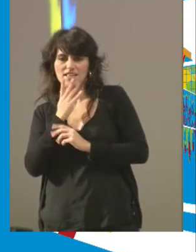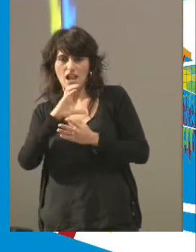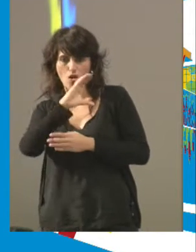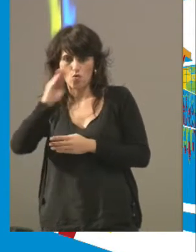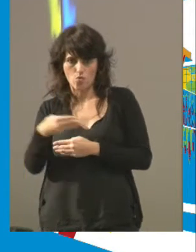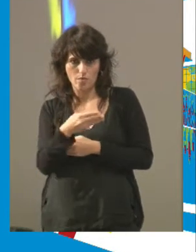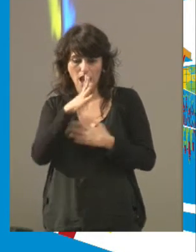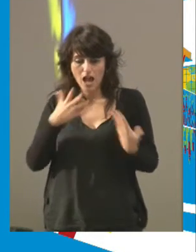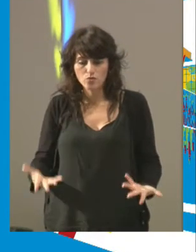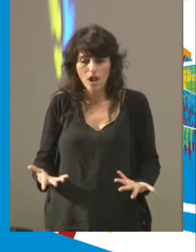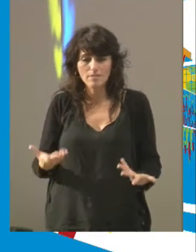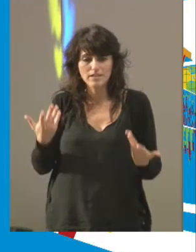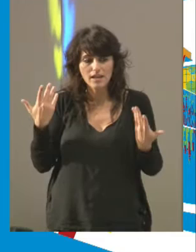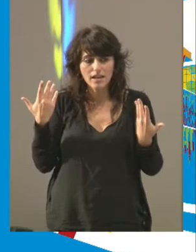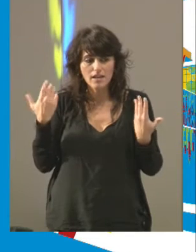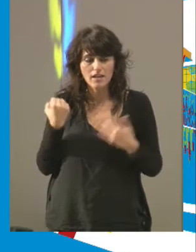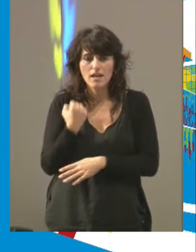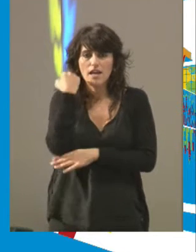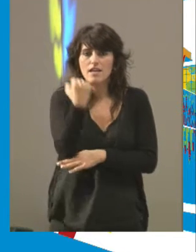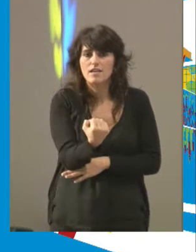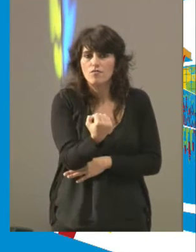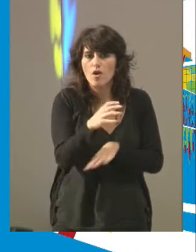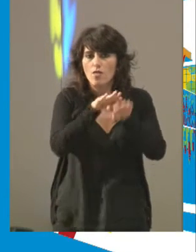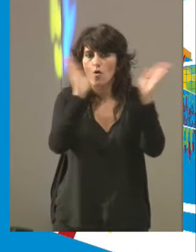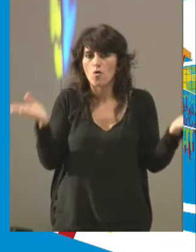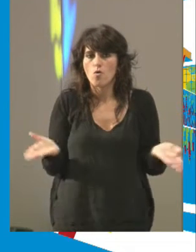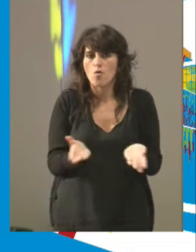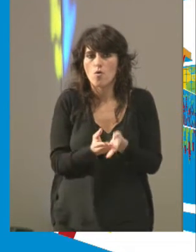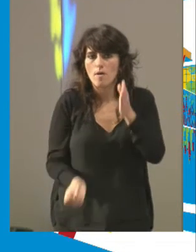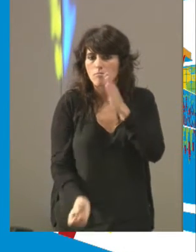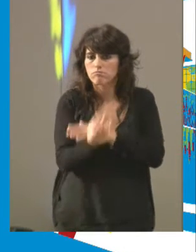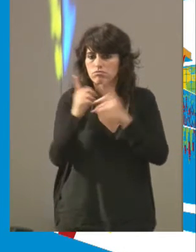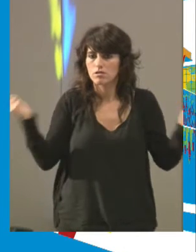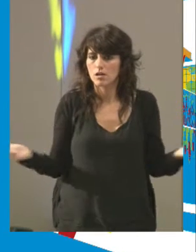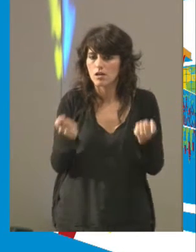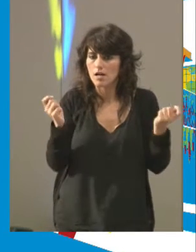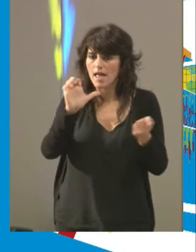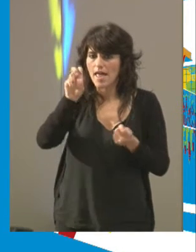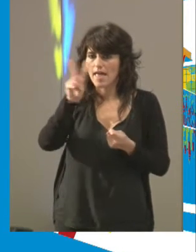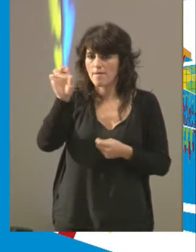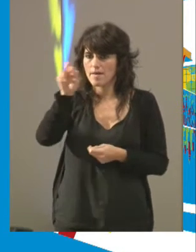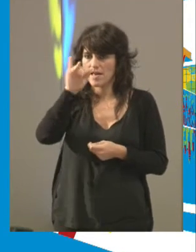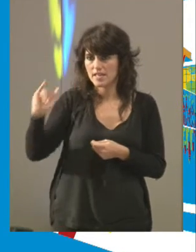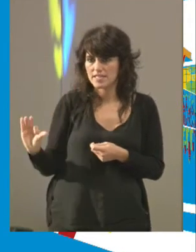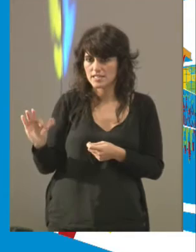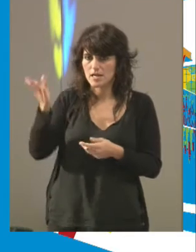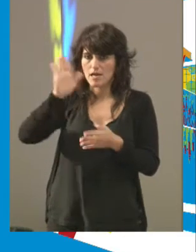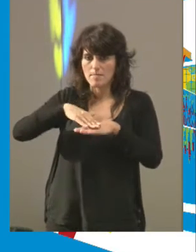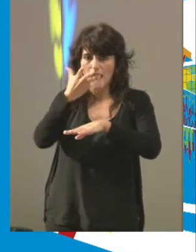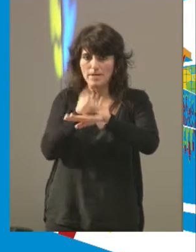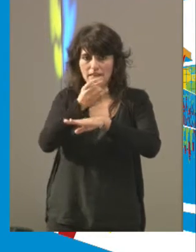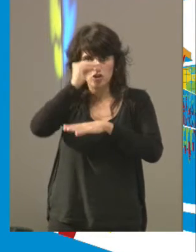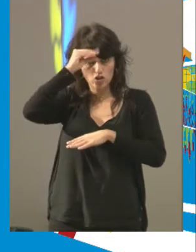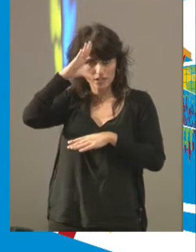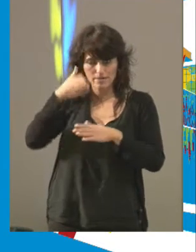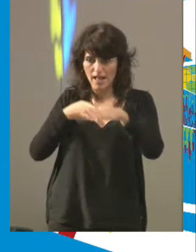actualmente, pues, como ya he mencionado, centra su esfuerzo en el lanzamiento a nivel global del Centro de Excelencia de Everis para aplicaciones cognitivas, que está accesible